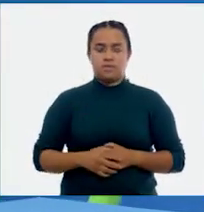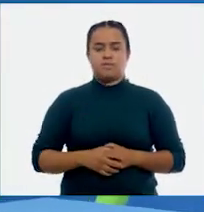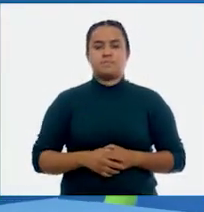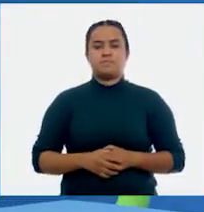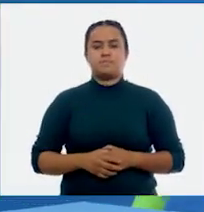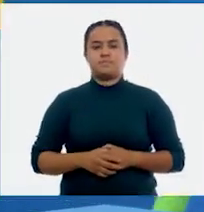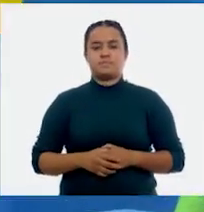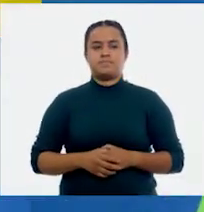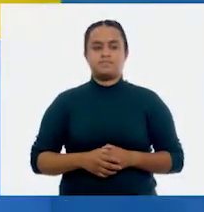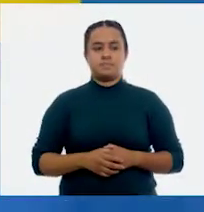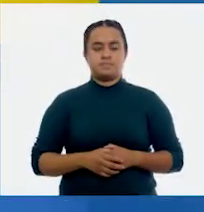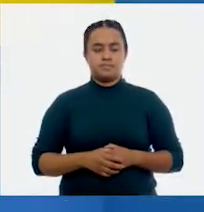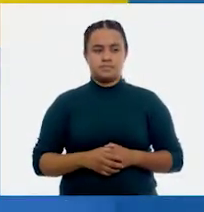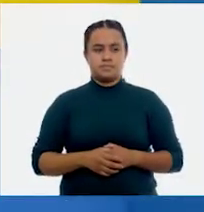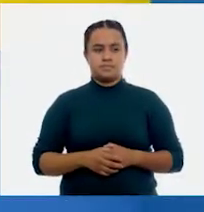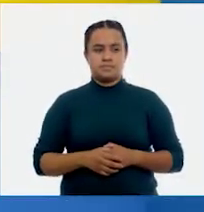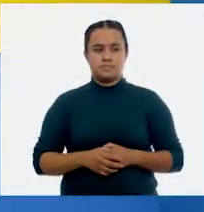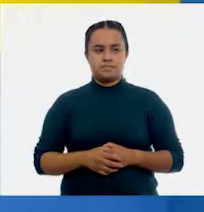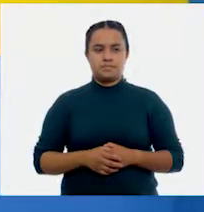¿Sale?